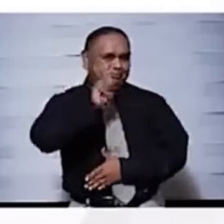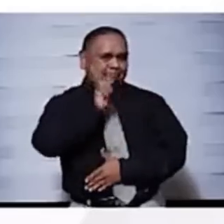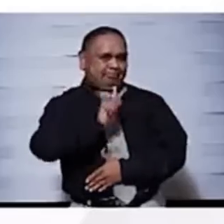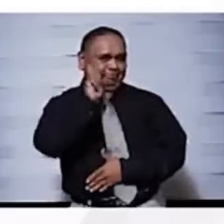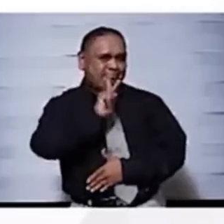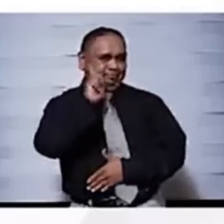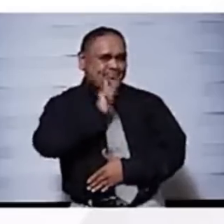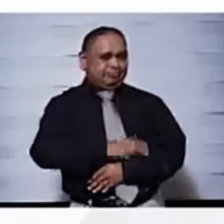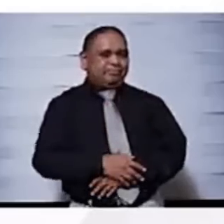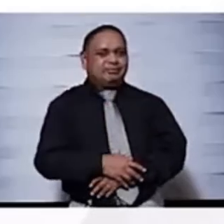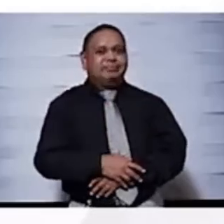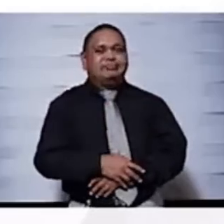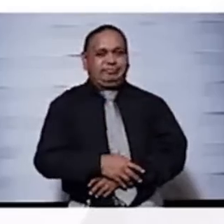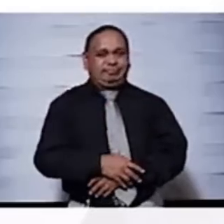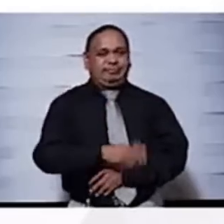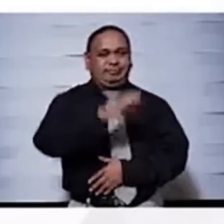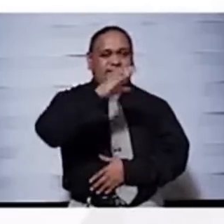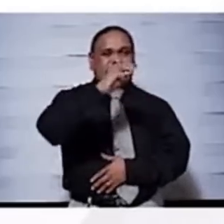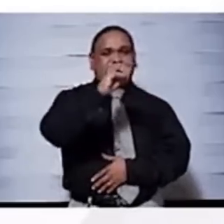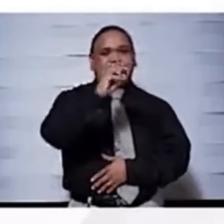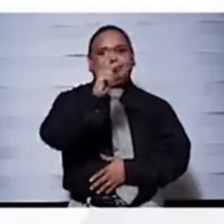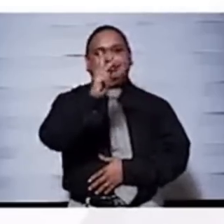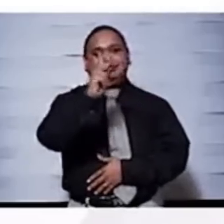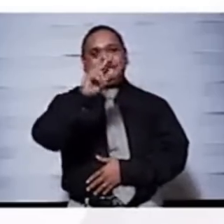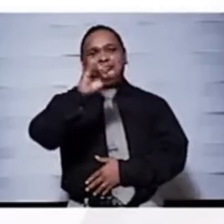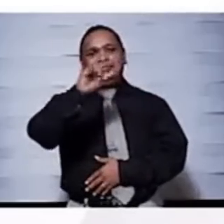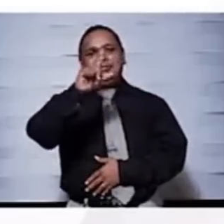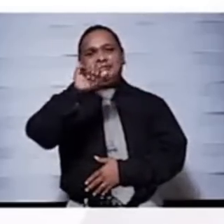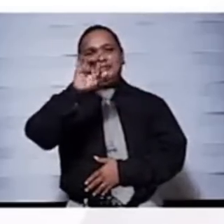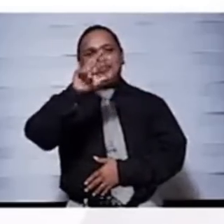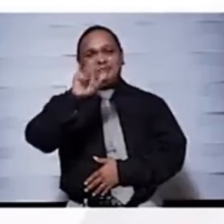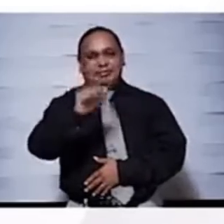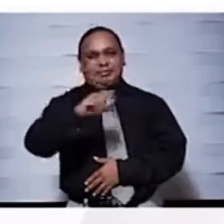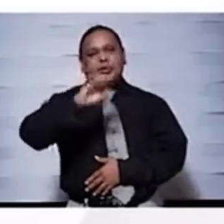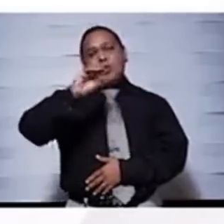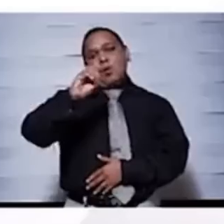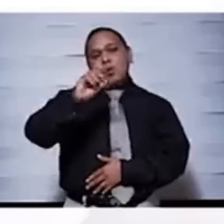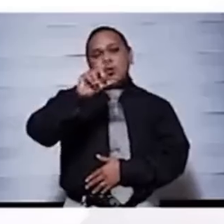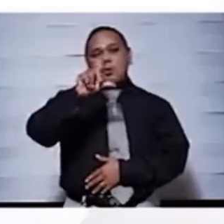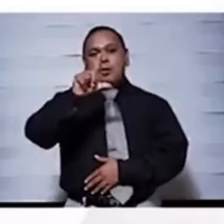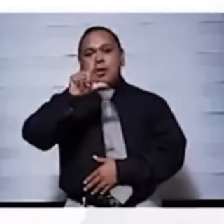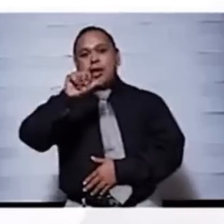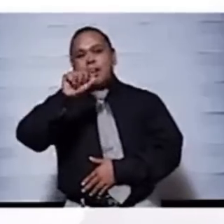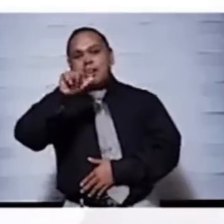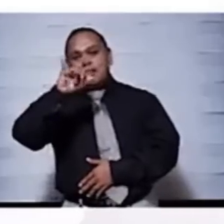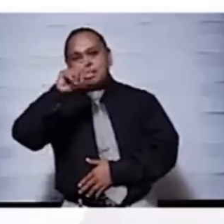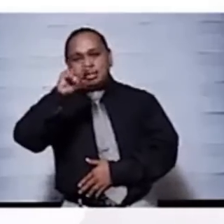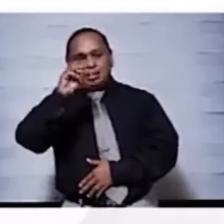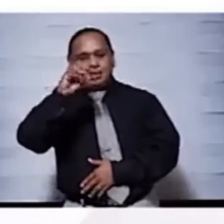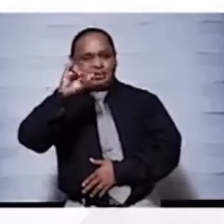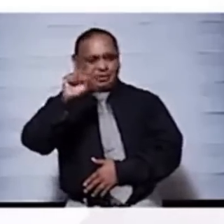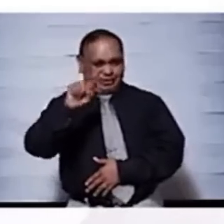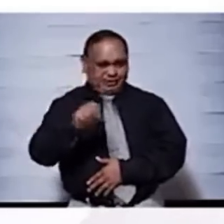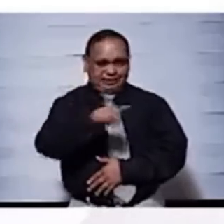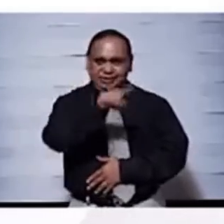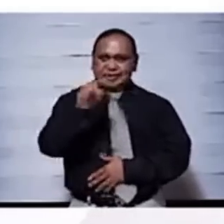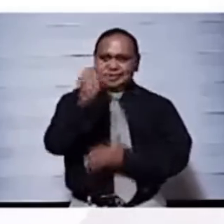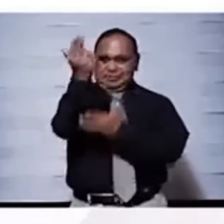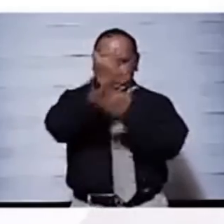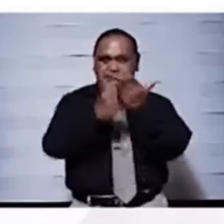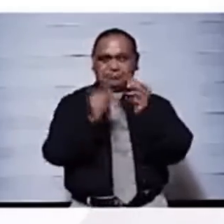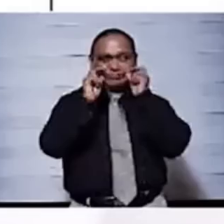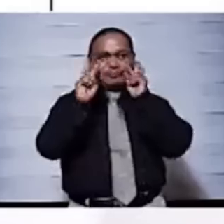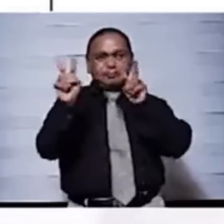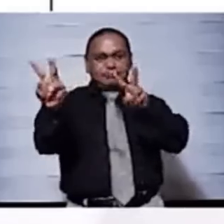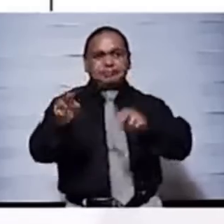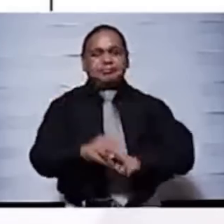es la coprolalia o la coprilalia o la halitosis. Está buenísimo. Y este, lo podemos pasar rápidamente, nos podemos pasar